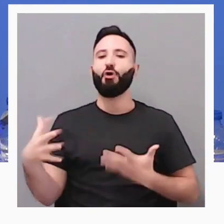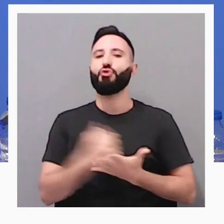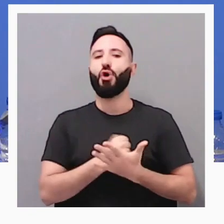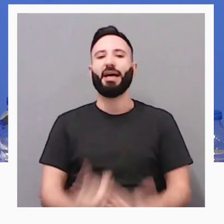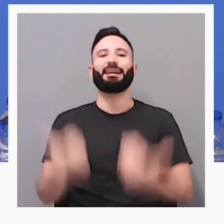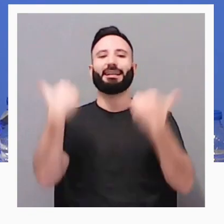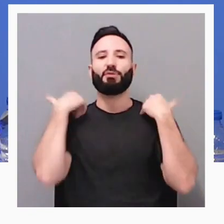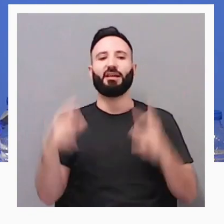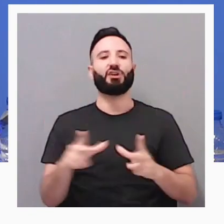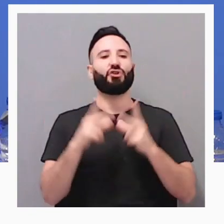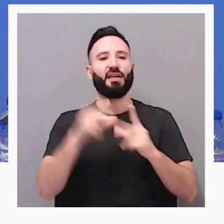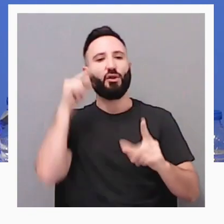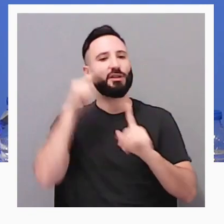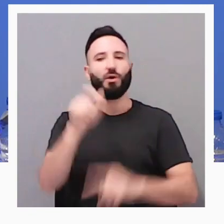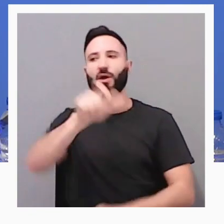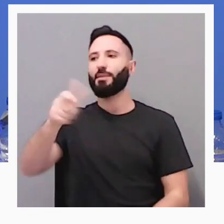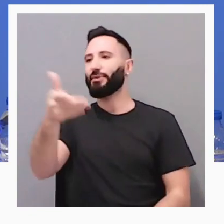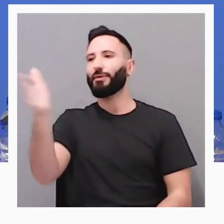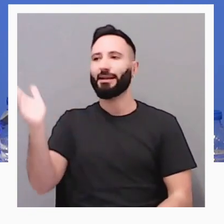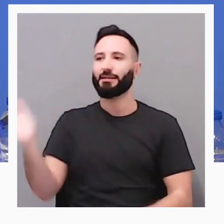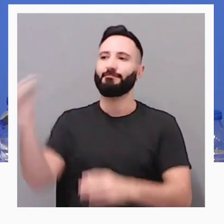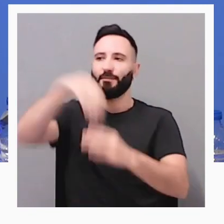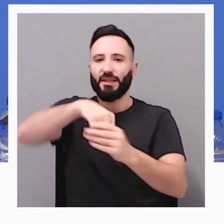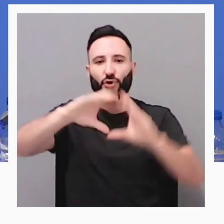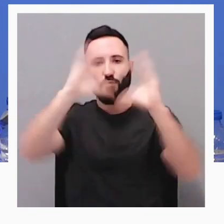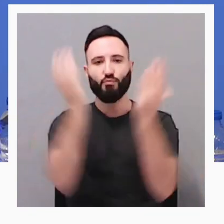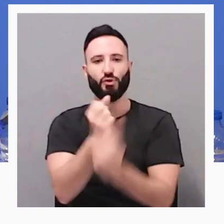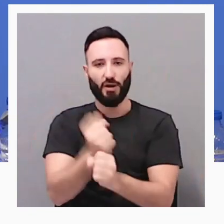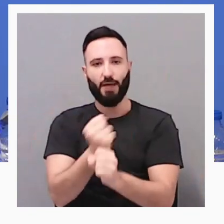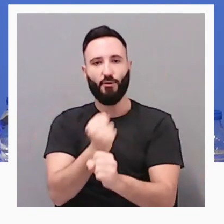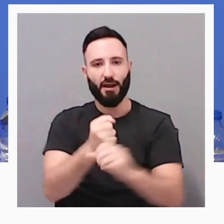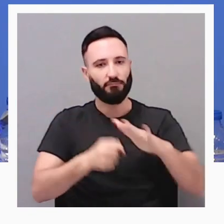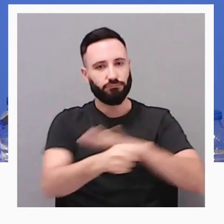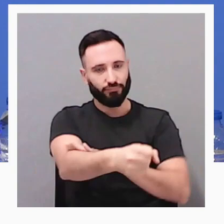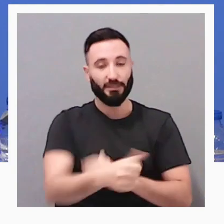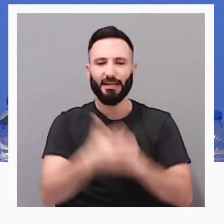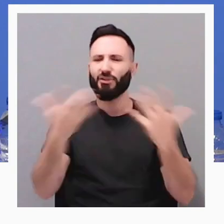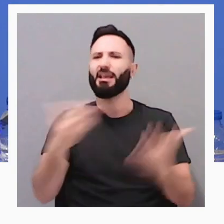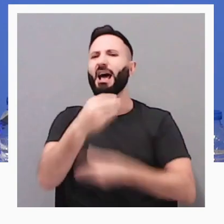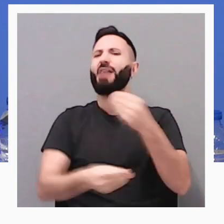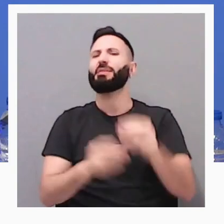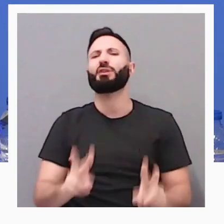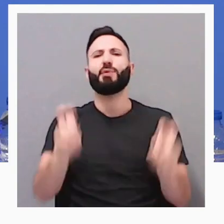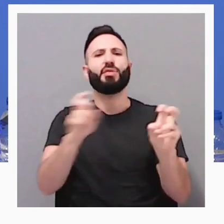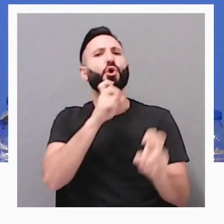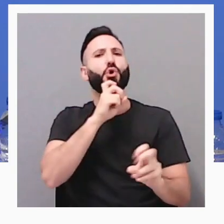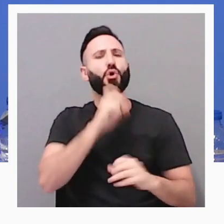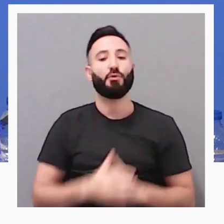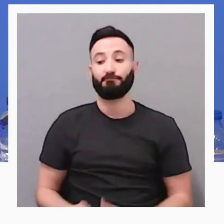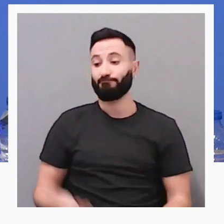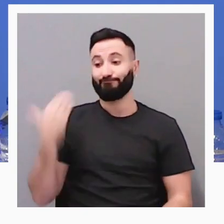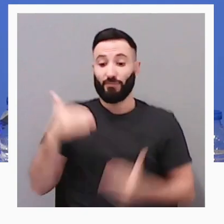responsabilidad social de poner a estas personas en el mundo laboral. ¿Cómo lo hacemos? ¿Cómo hacemos esta innovación? Pues desde el primer